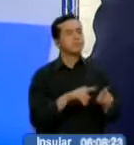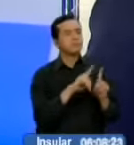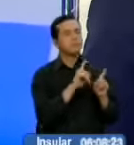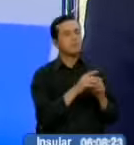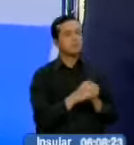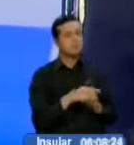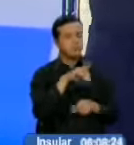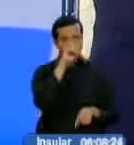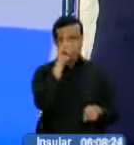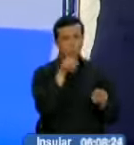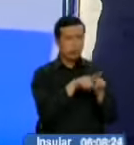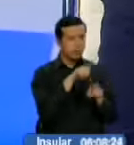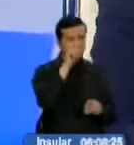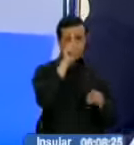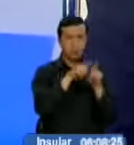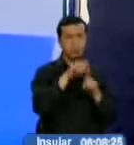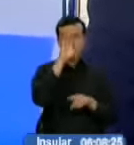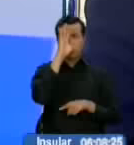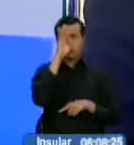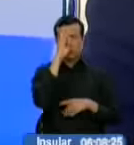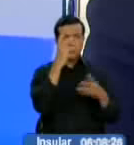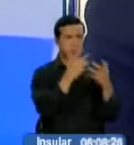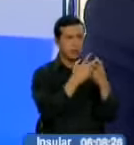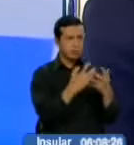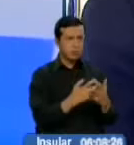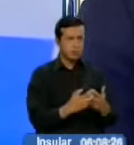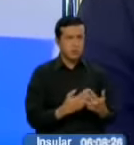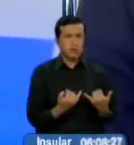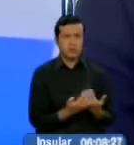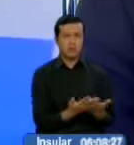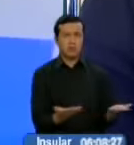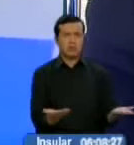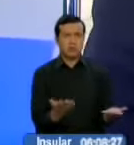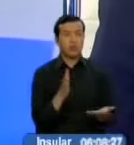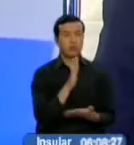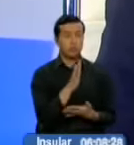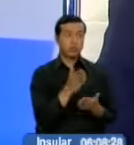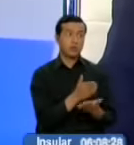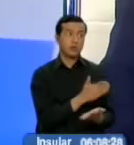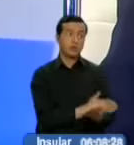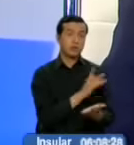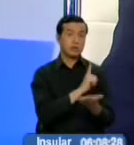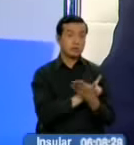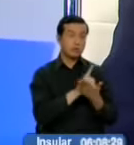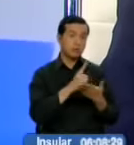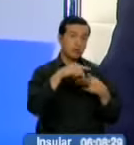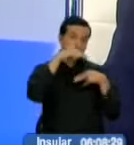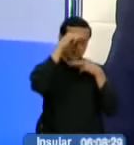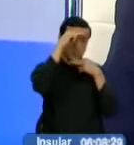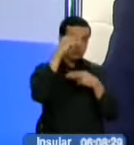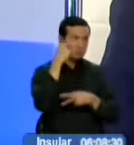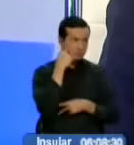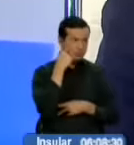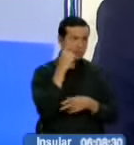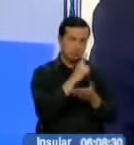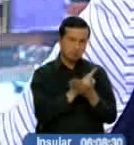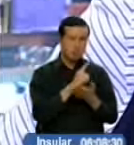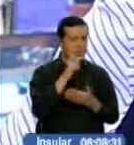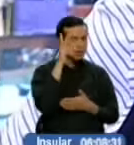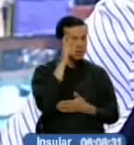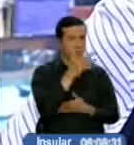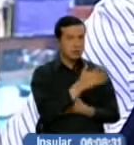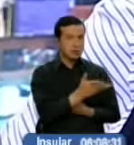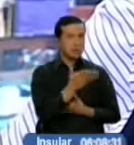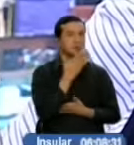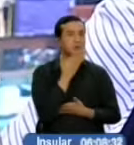¿hay acuerdos, coincidencias ideológicas dentro de los acuerdos que se están dando? Tú fuiste noticia en esta semana, o sí, creo que fue en esta semana, si no me equivoco, es,